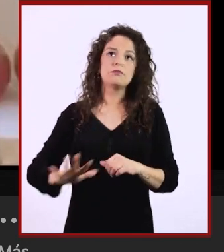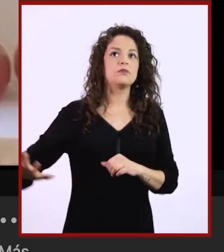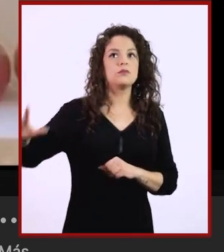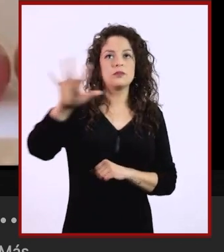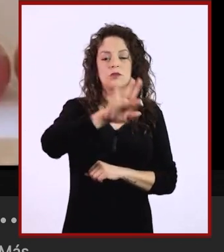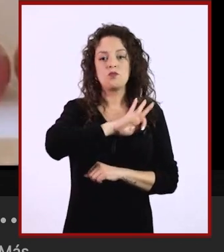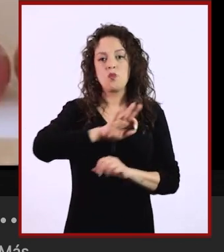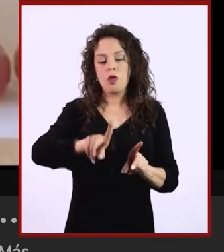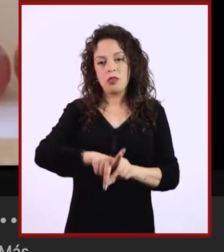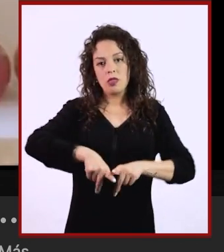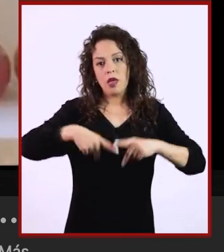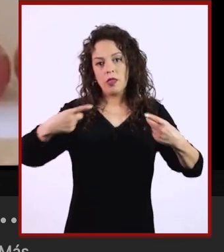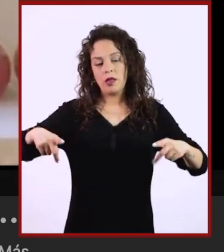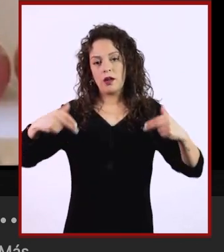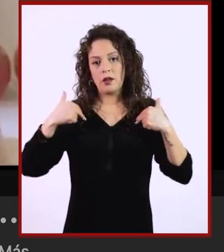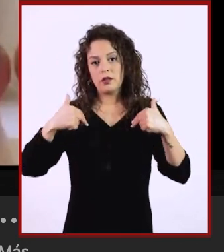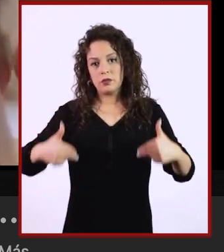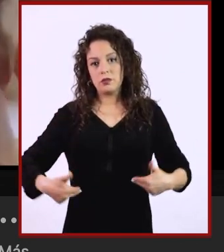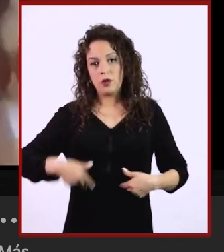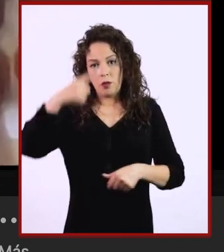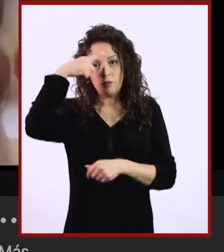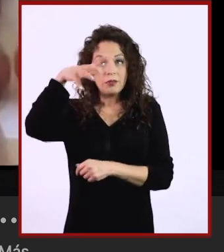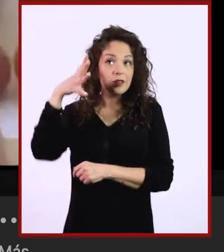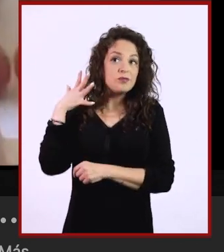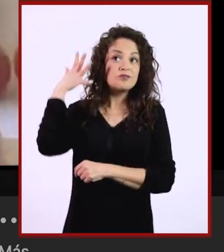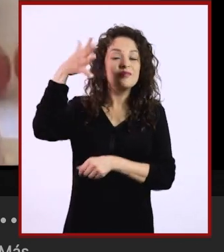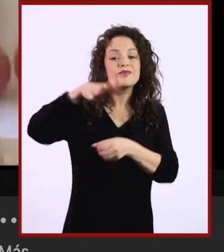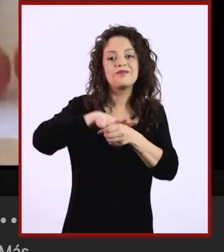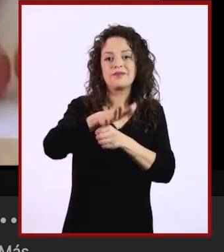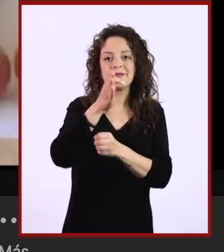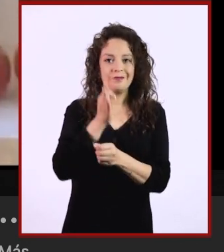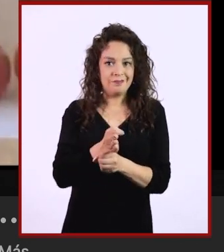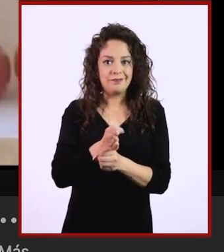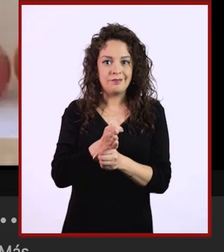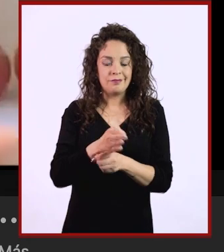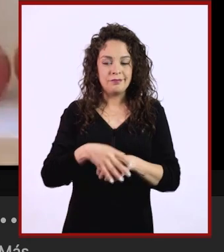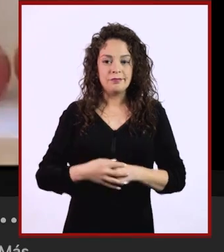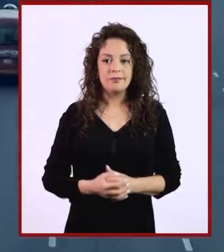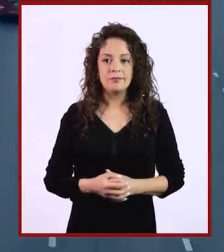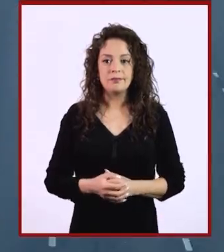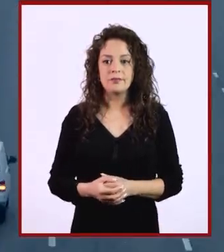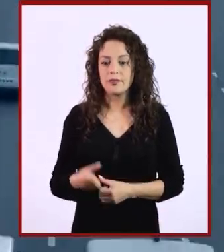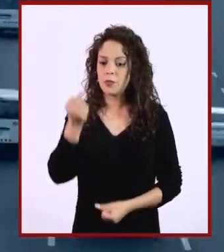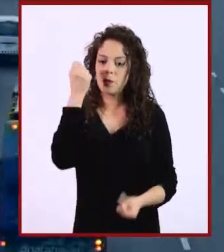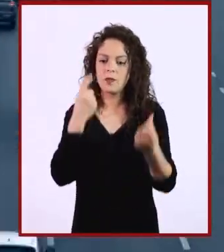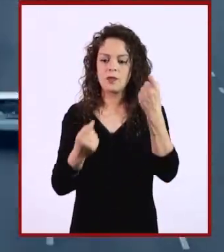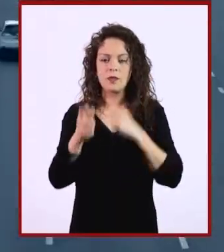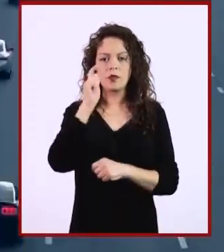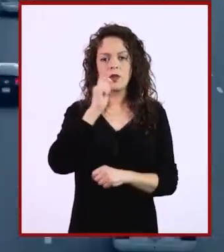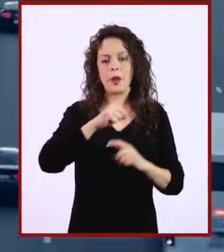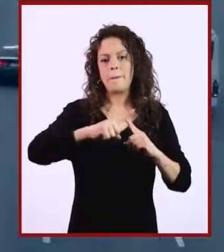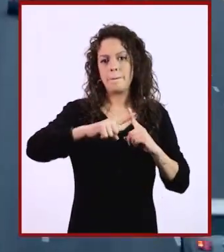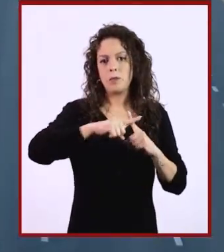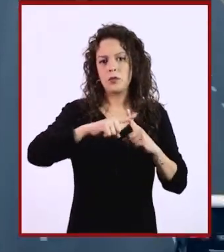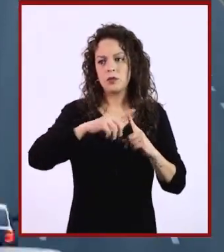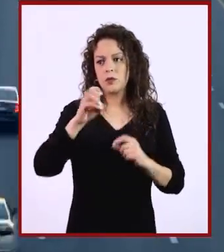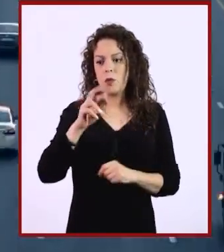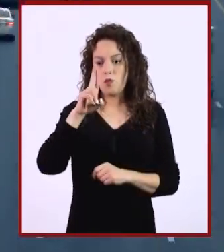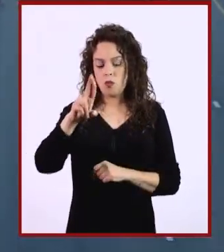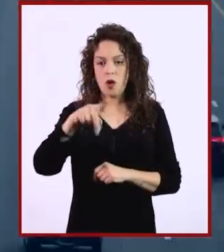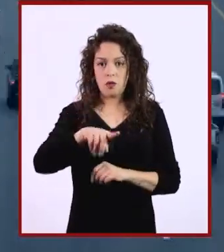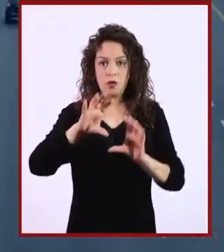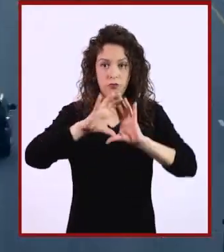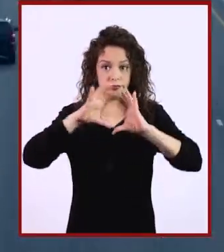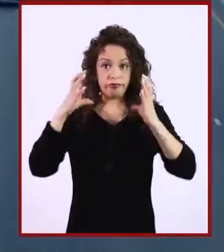un desarrollo humano sostenible, ¿no? Algunas implicaciones positivas de ser un ciudadano global es,